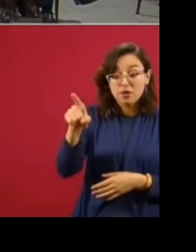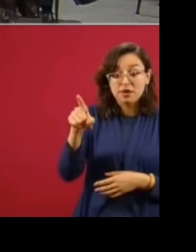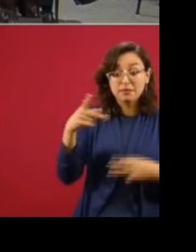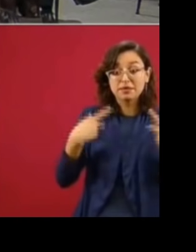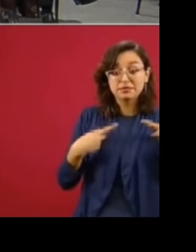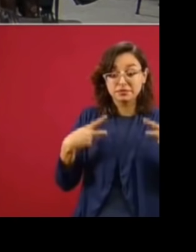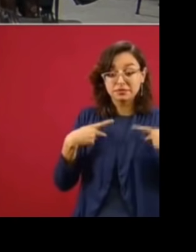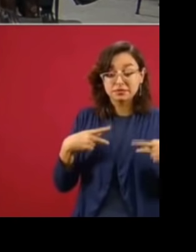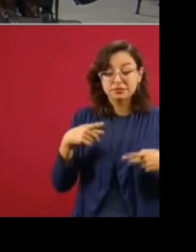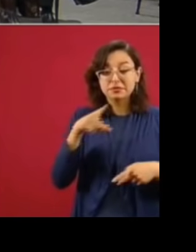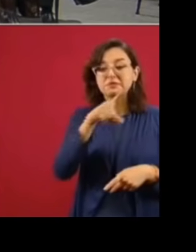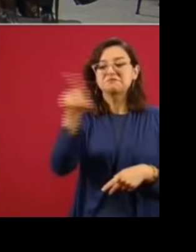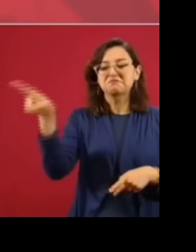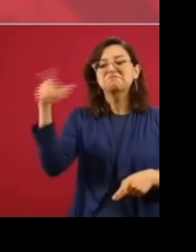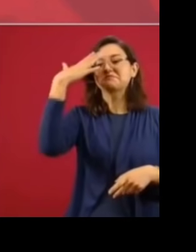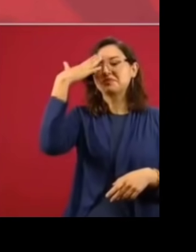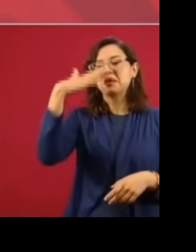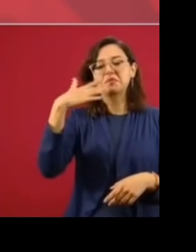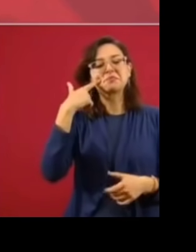los tamaulipecos sabe